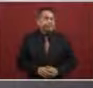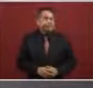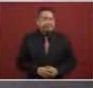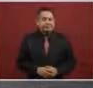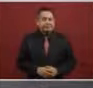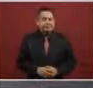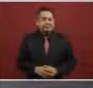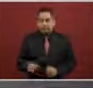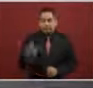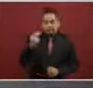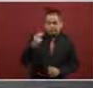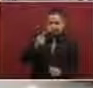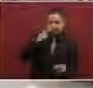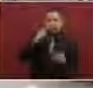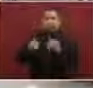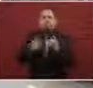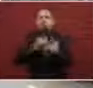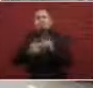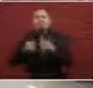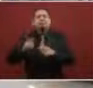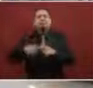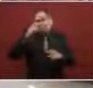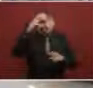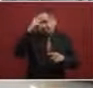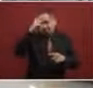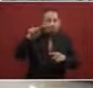No, a ver si la tienen.